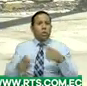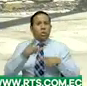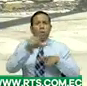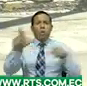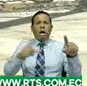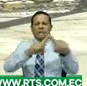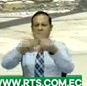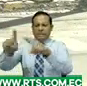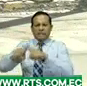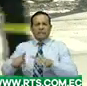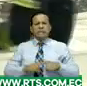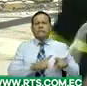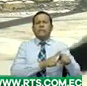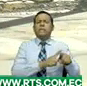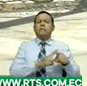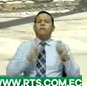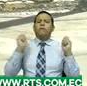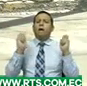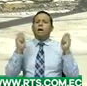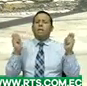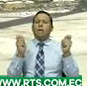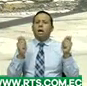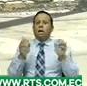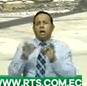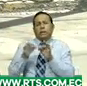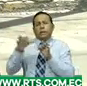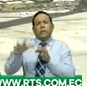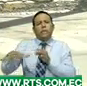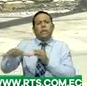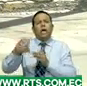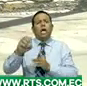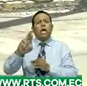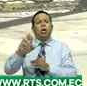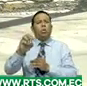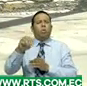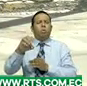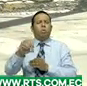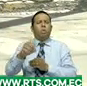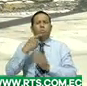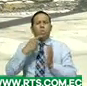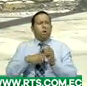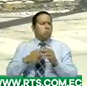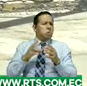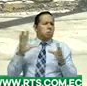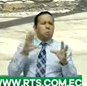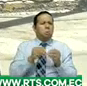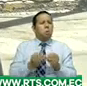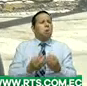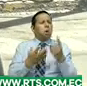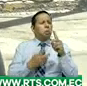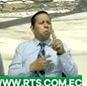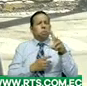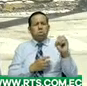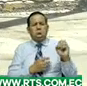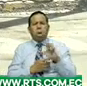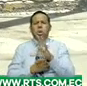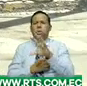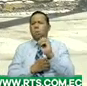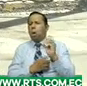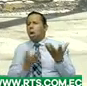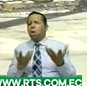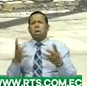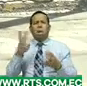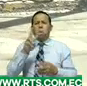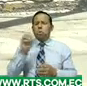diferentes parroquias de la ciudad, incluso en el Aromo. En todas las fiestas hemos tenido promedio 100, 50, en unas 200 personas. Incluso hubieron